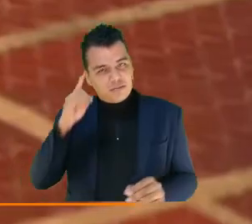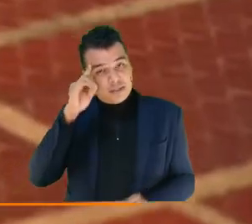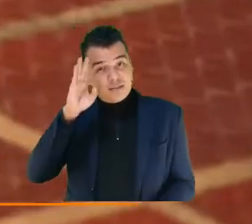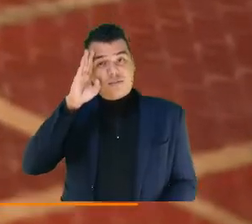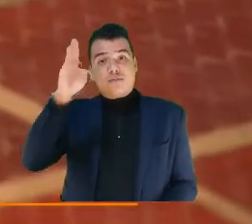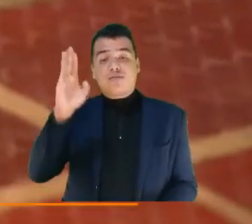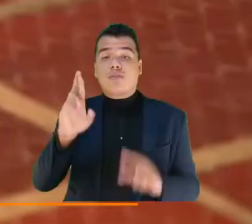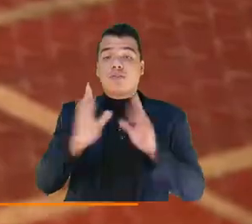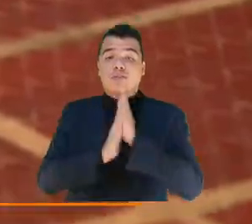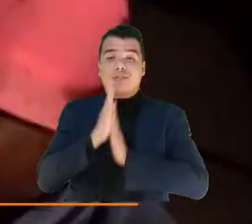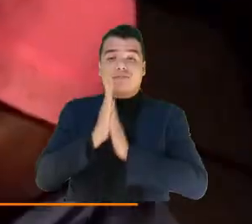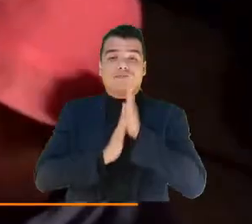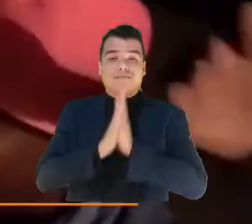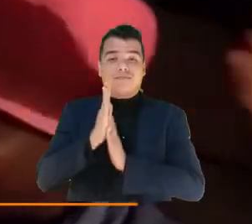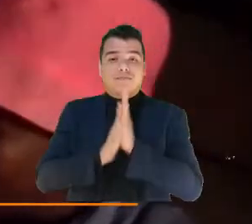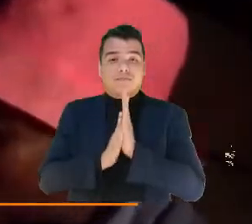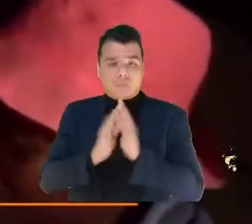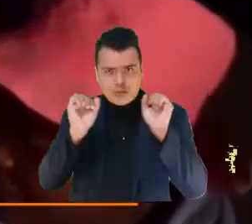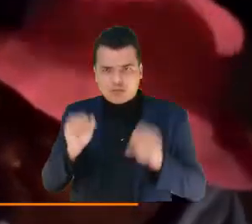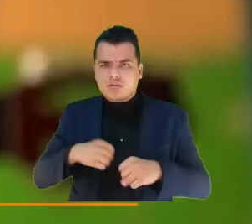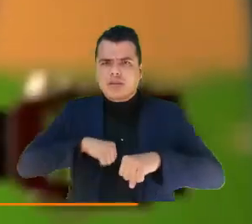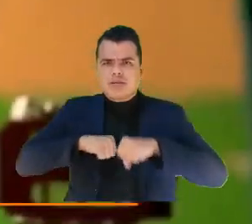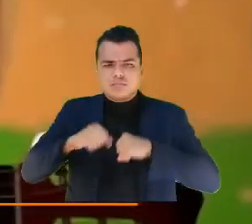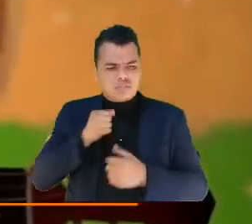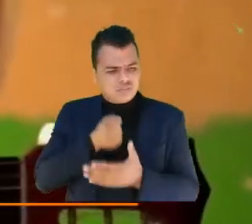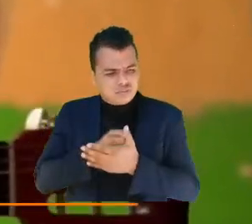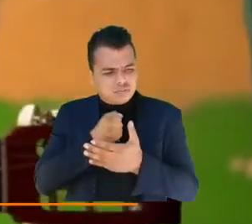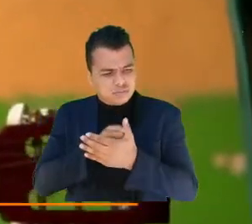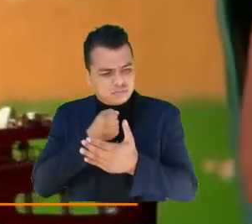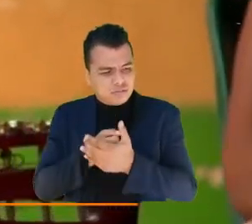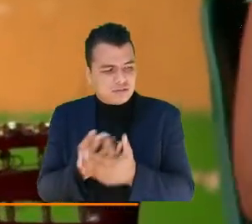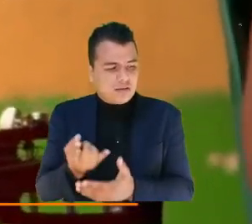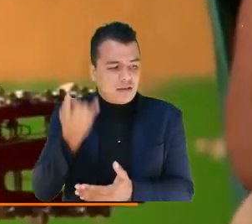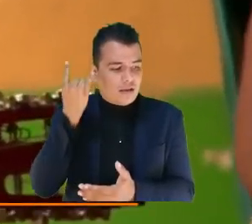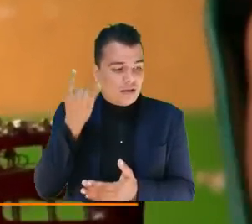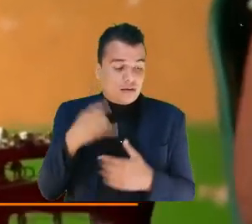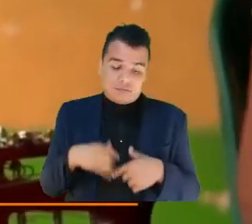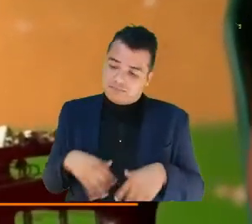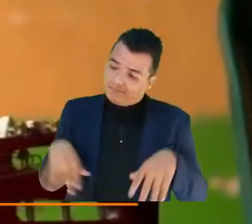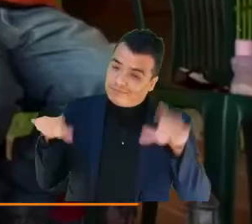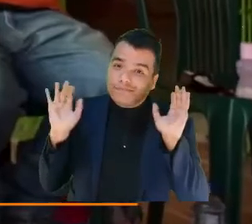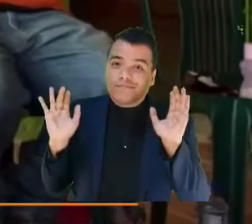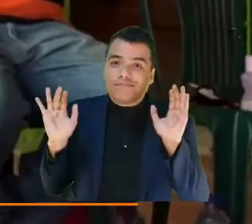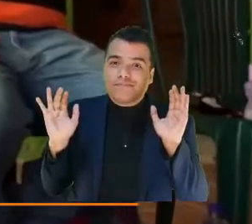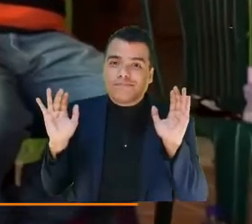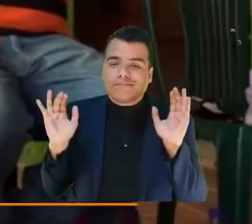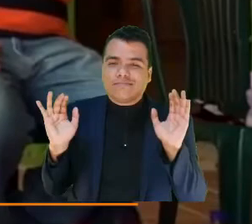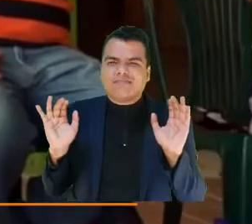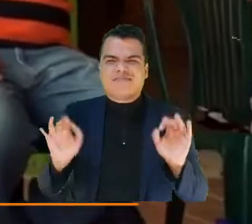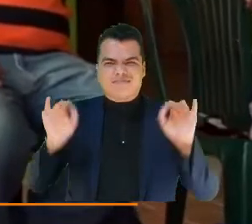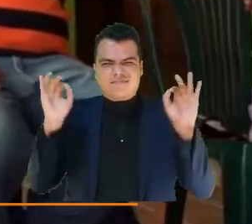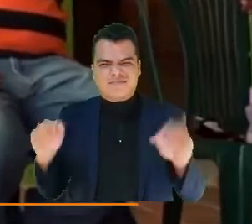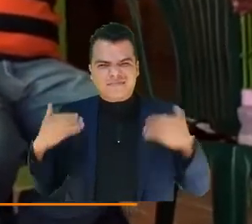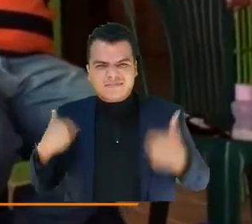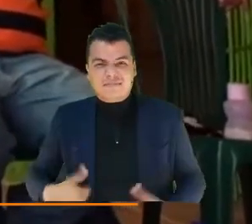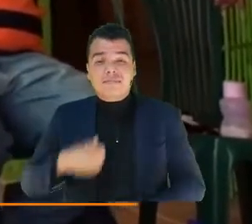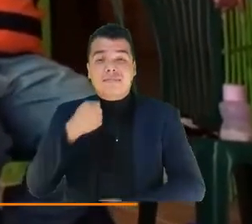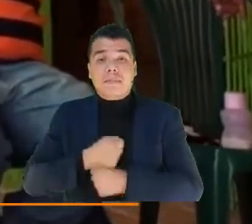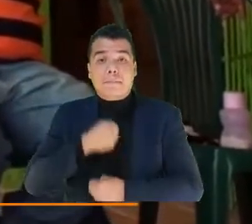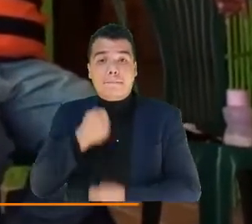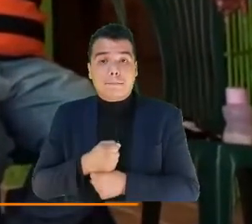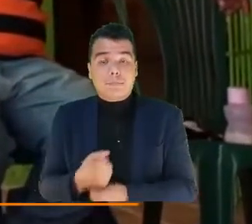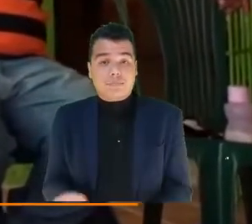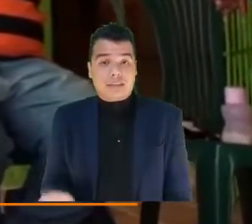más allá de si yo puedo seguir disputando la política o no, esto que estamos haciendo como mujeres, como